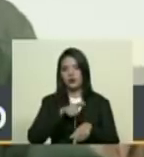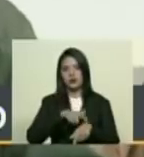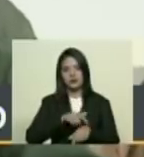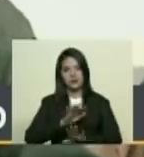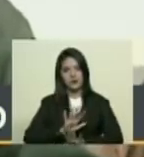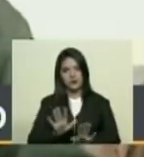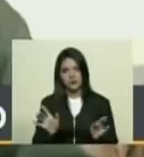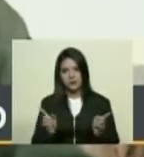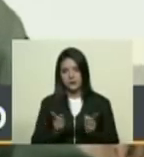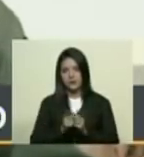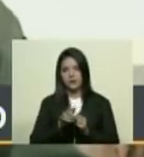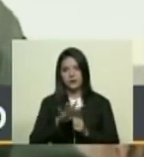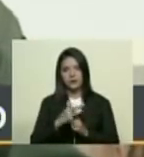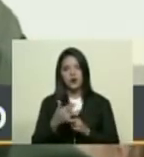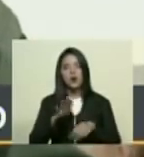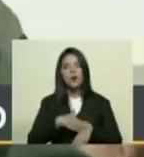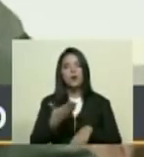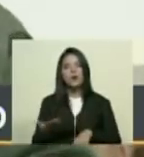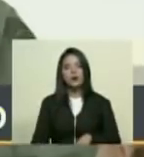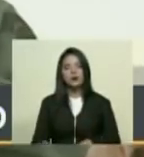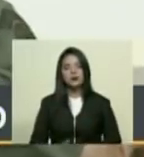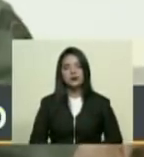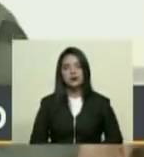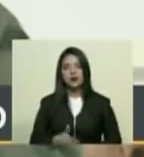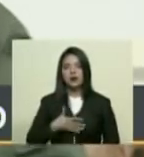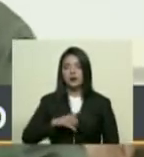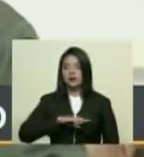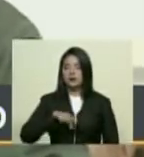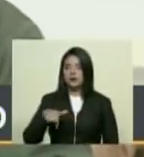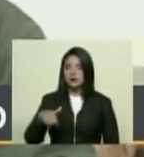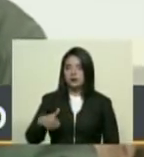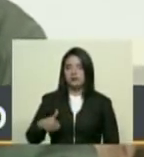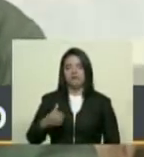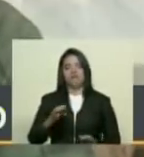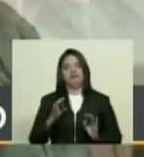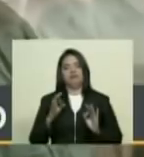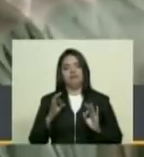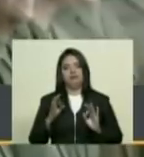coyuntural, porque nosotros estamos